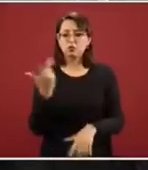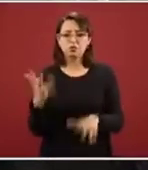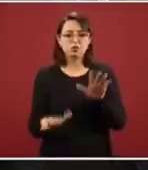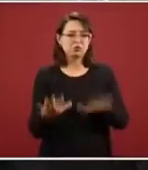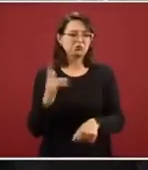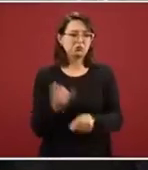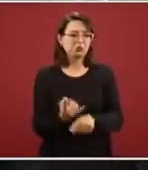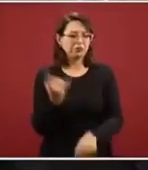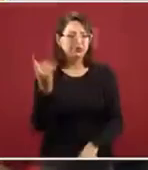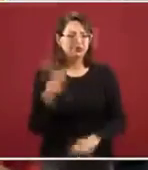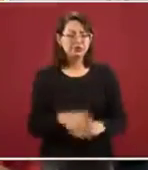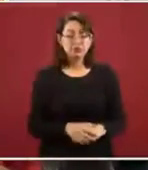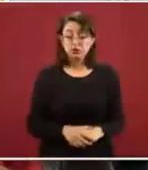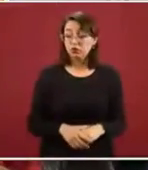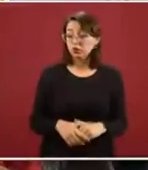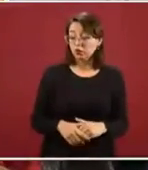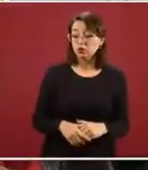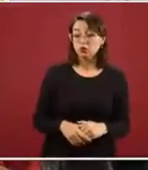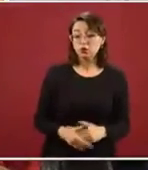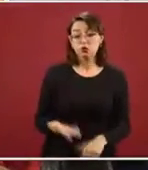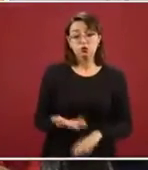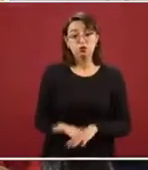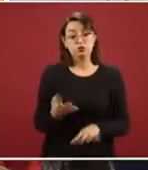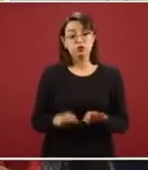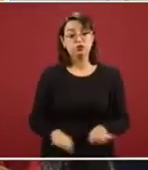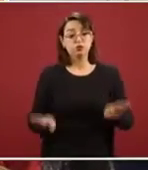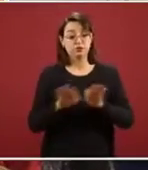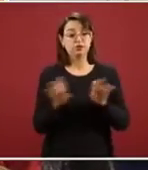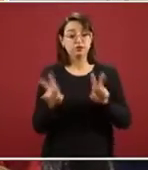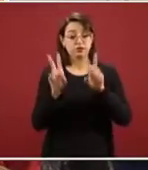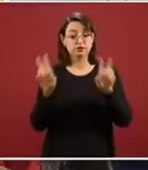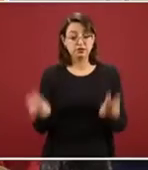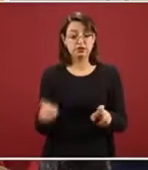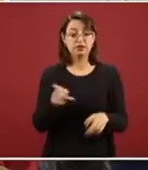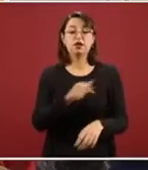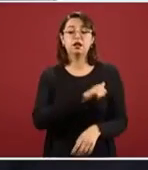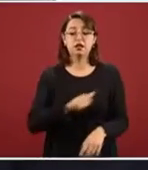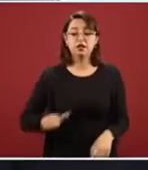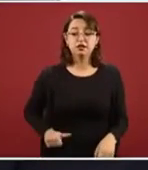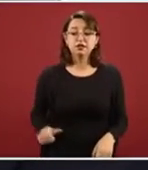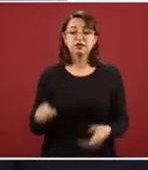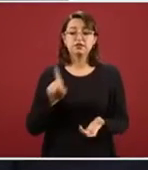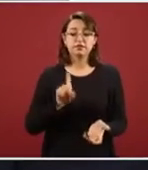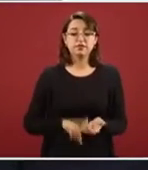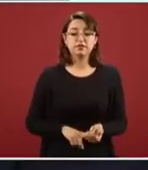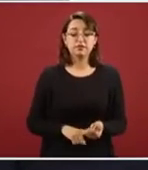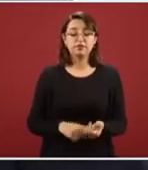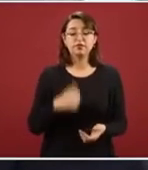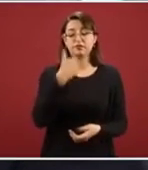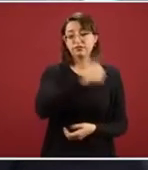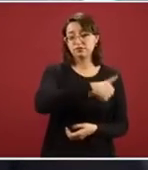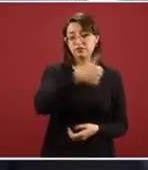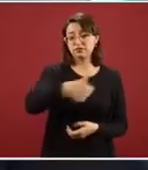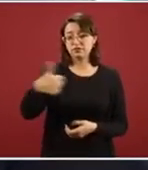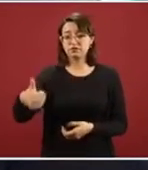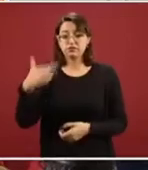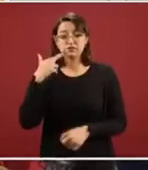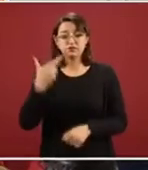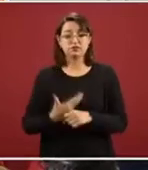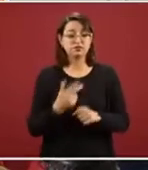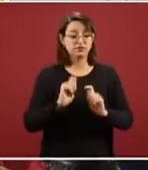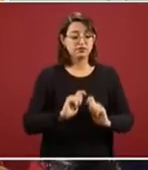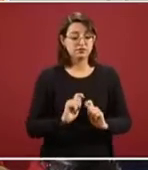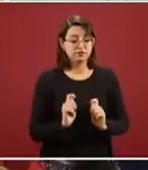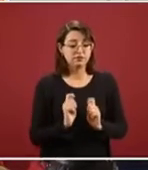muy importante esto que mencionas, Hans. Cada una de las alcaldías se encuentra encargada, es una